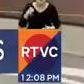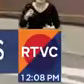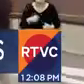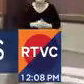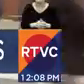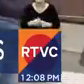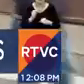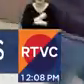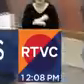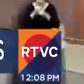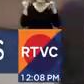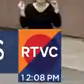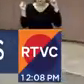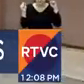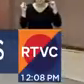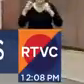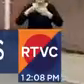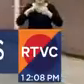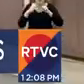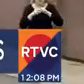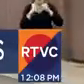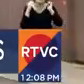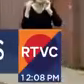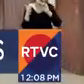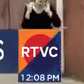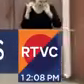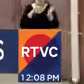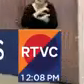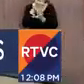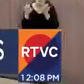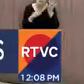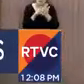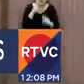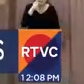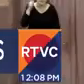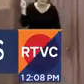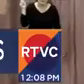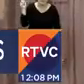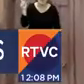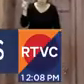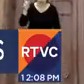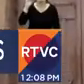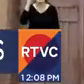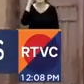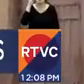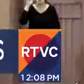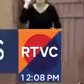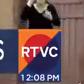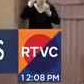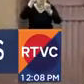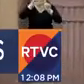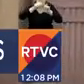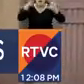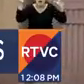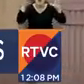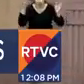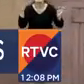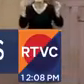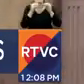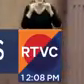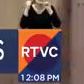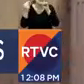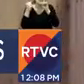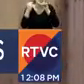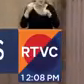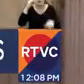algunos enfrentamientos que, como ustedes pueden observar, los retenidos rompieron algunos de los vidrios y las familias se enfrentaron con los policías.